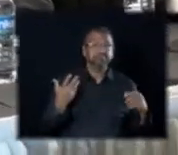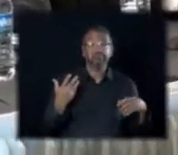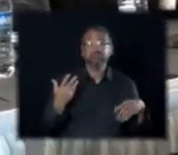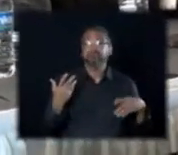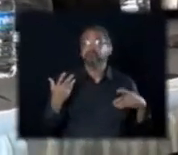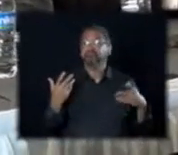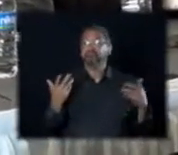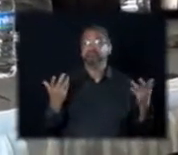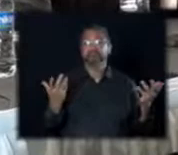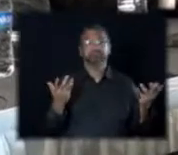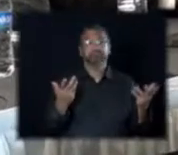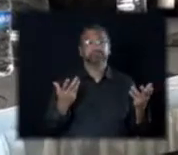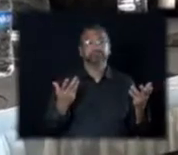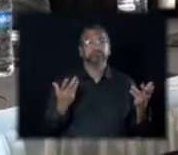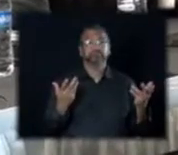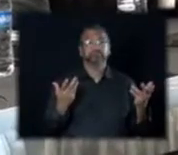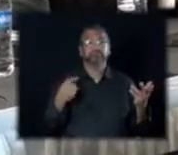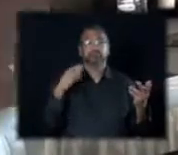precisamente.